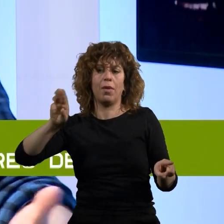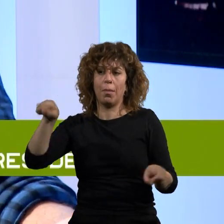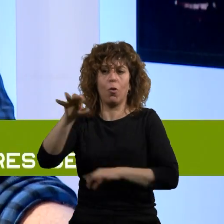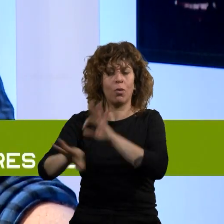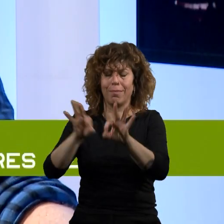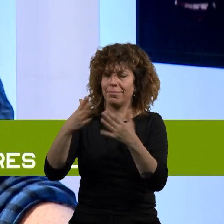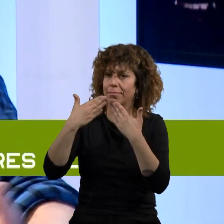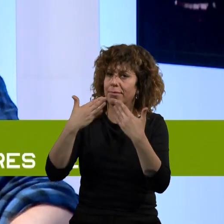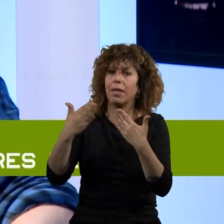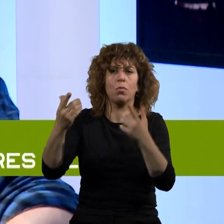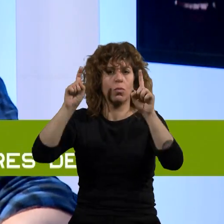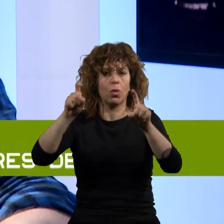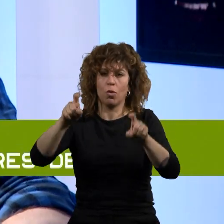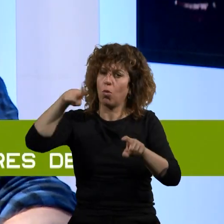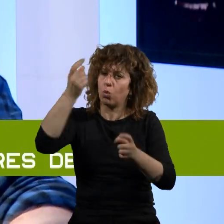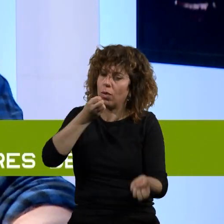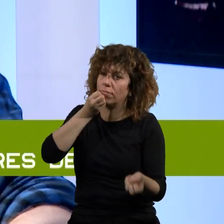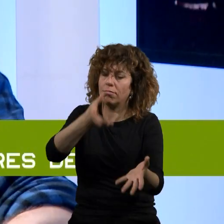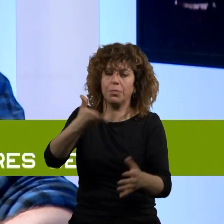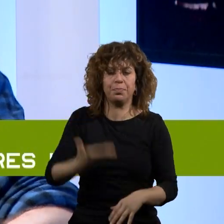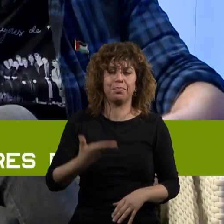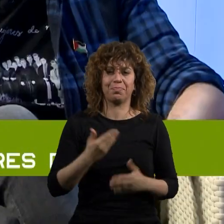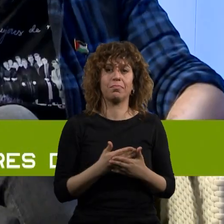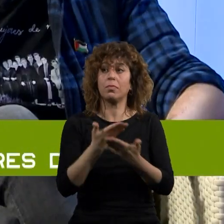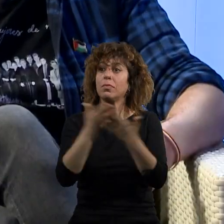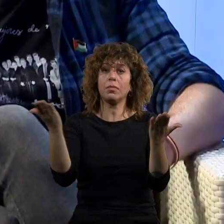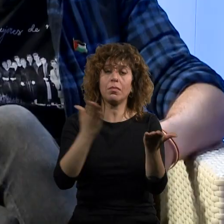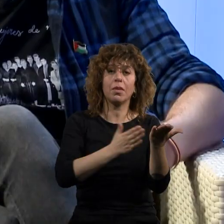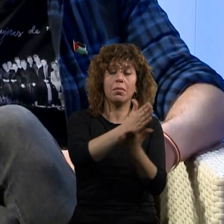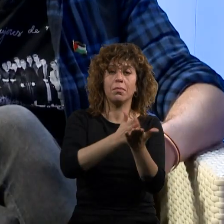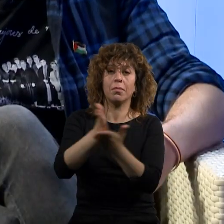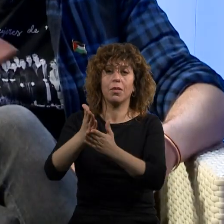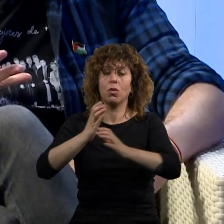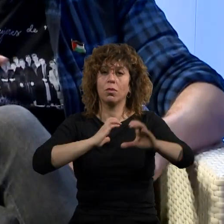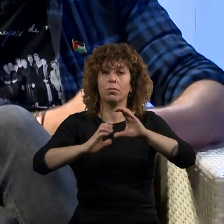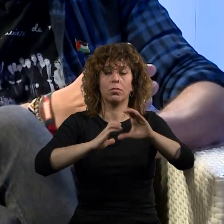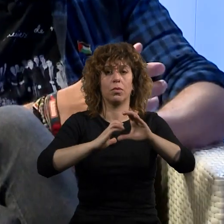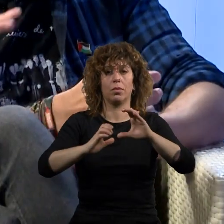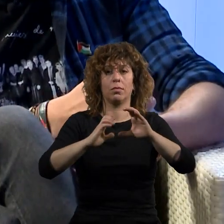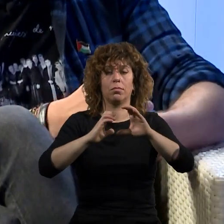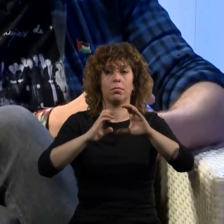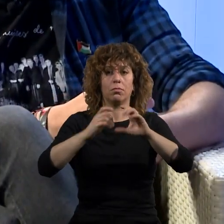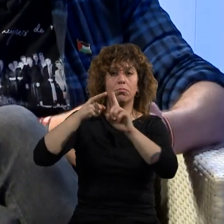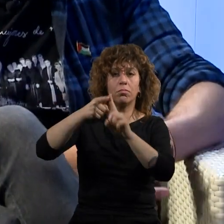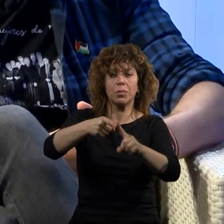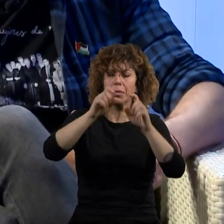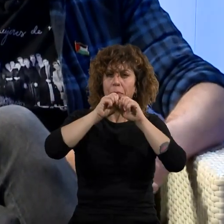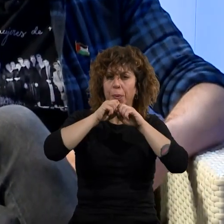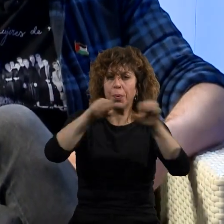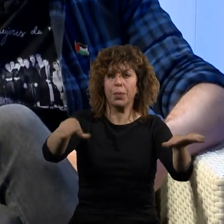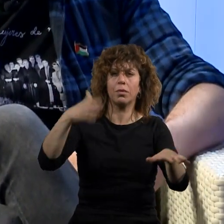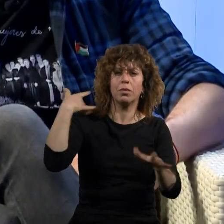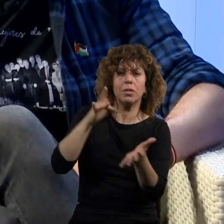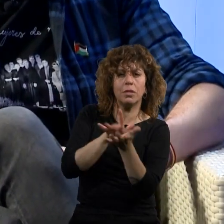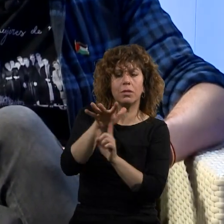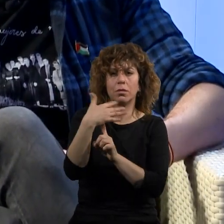pueda hacer, ¿no? Porque es fundamental la educación y la cultura. Y agradecer a cualquier medio que haga posible la difusión de lo que pasó,